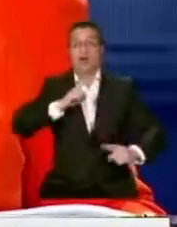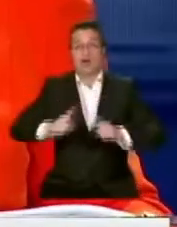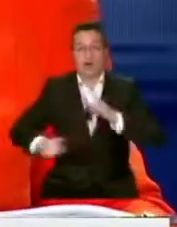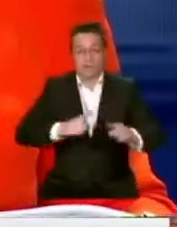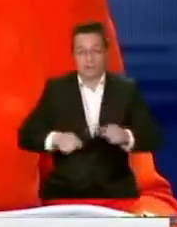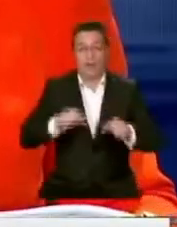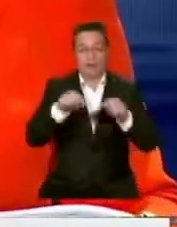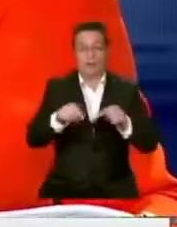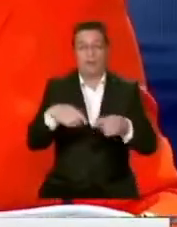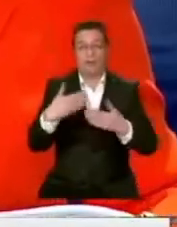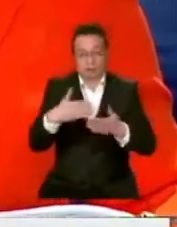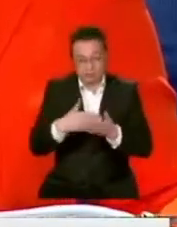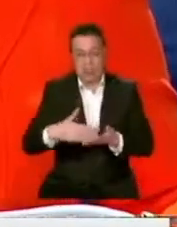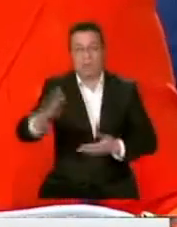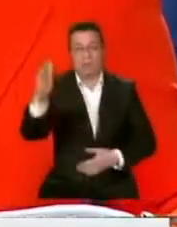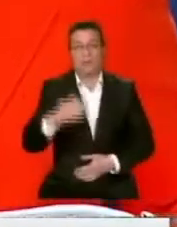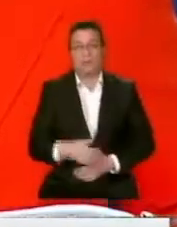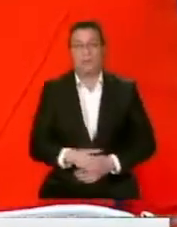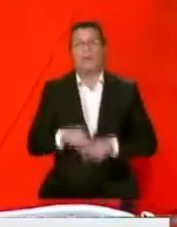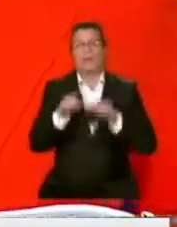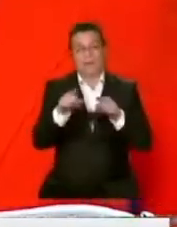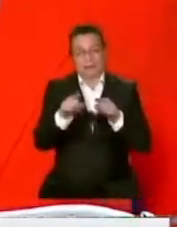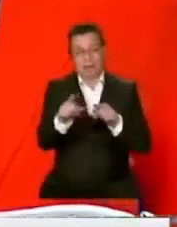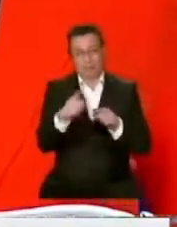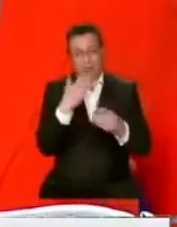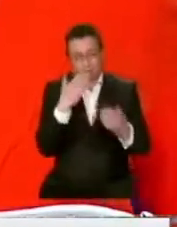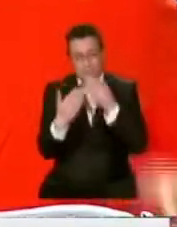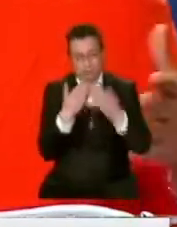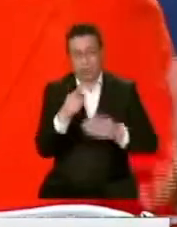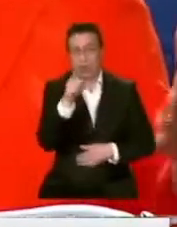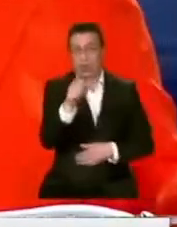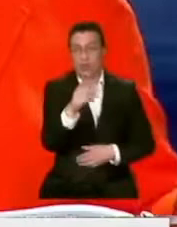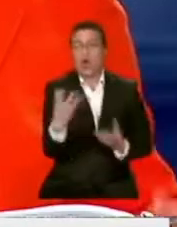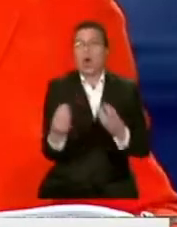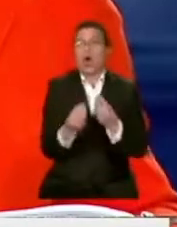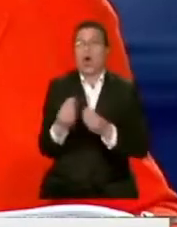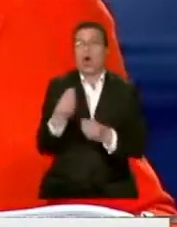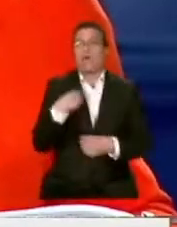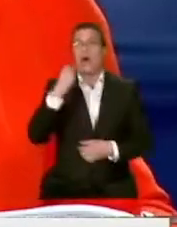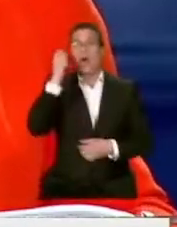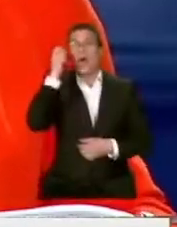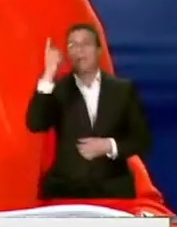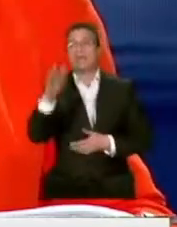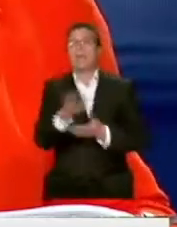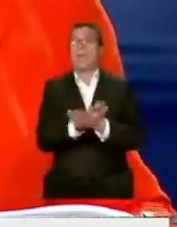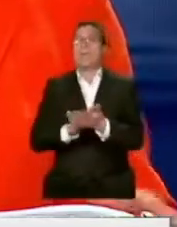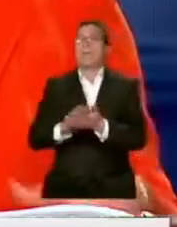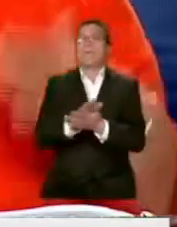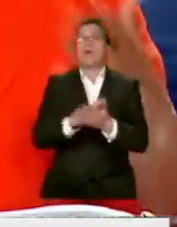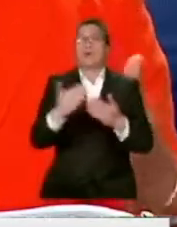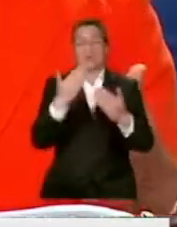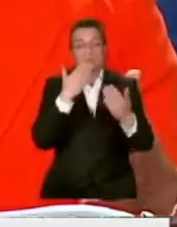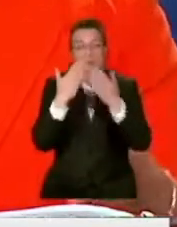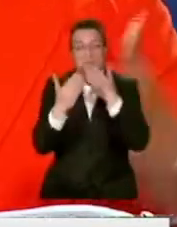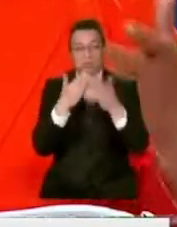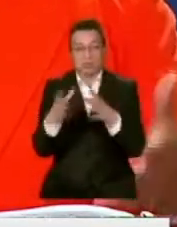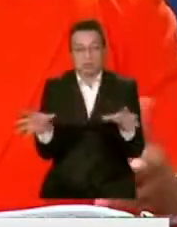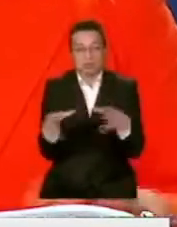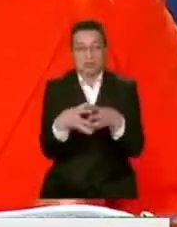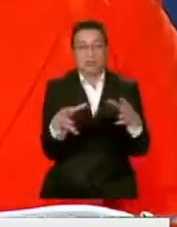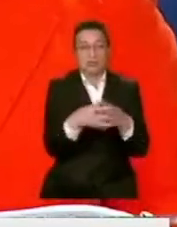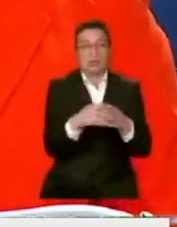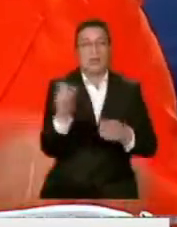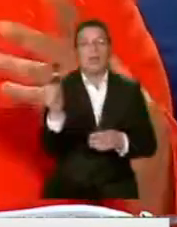gobernabilidad de Quintana. En esta actitud dialogante tuya, ¿cómo se entiende, por ejemplo, que el diálogo con las organizaciones de la